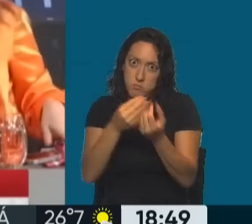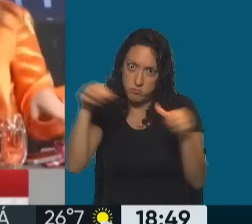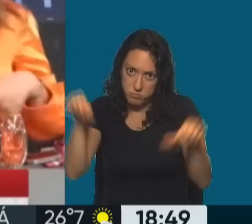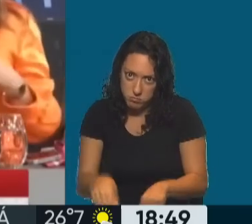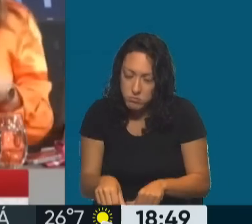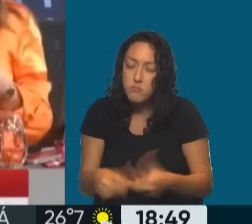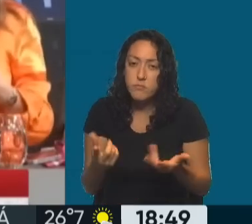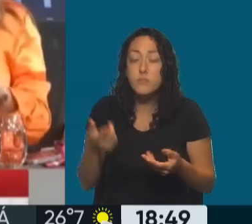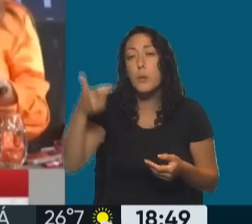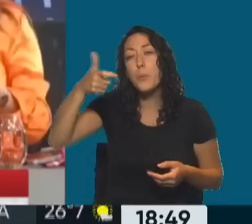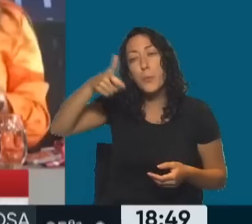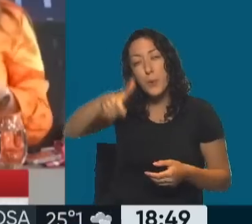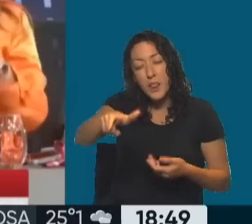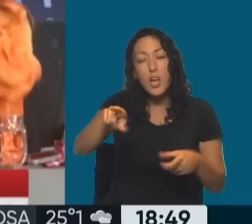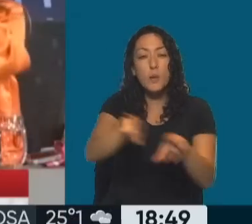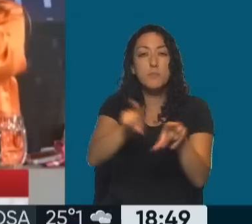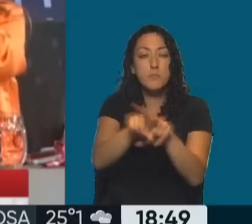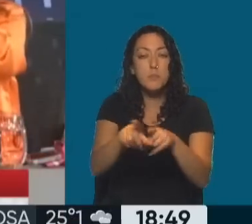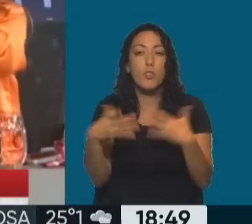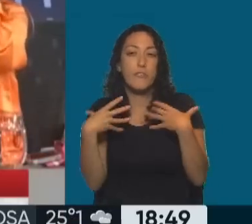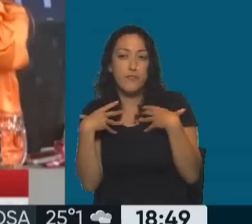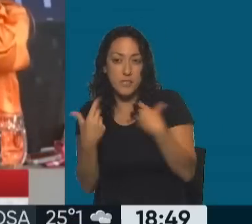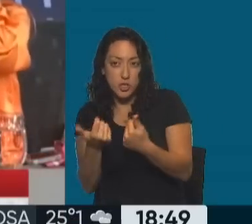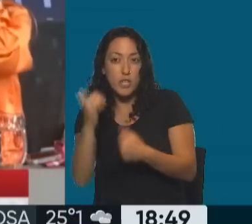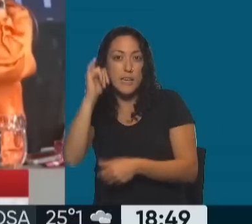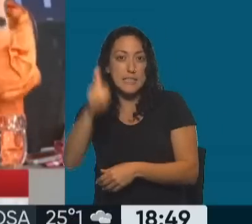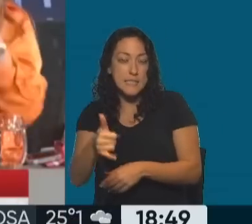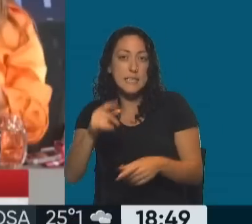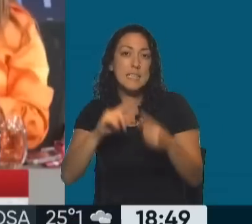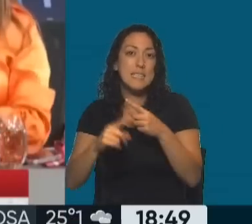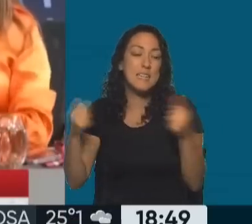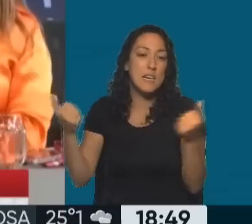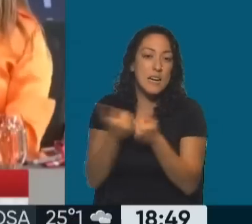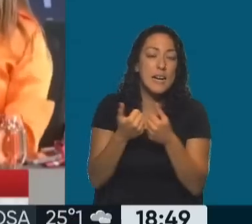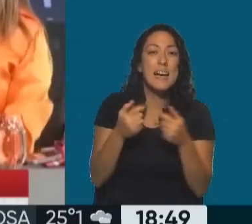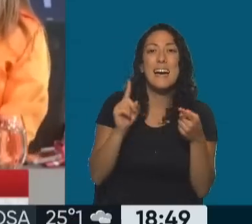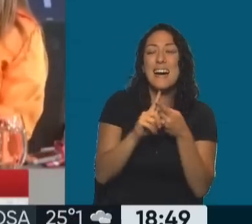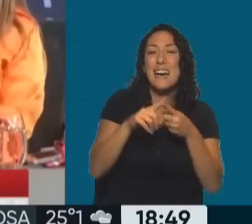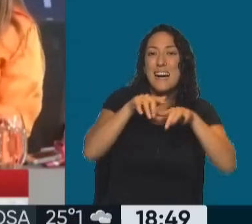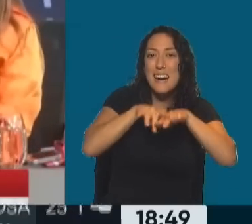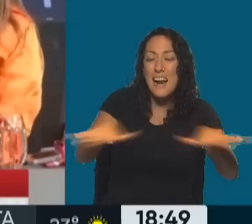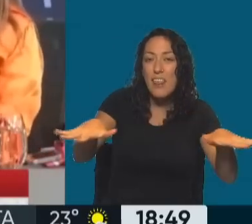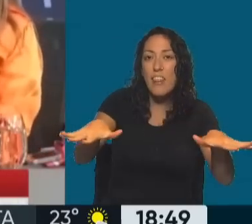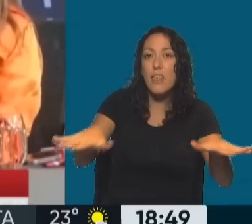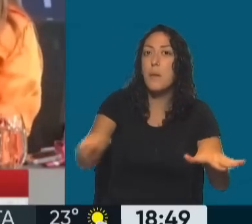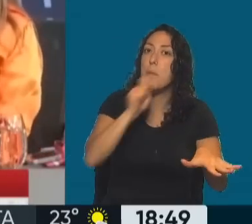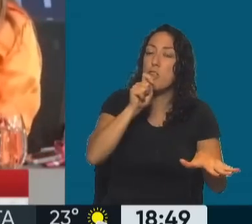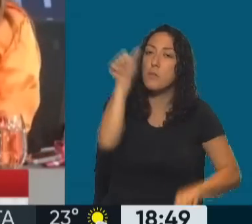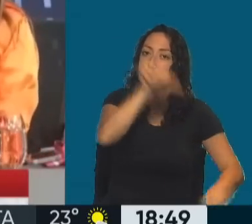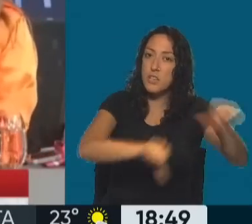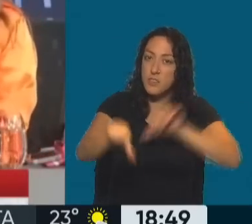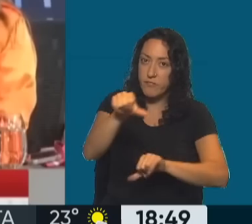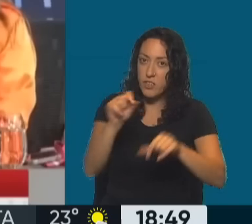video confeccionado por la Defensoría en alianza con la Red Argentina de Periodismo Científico,